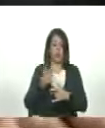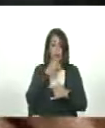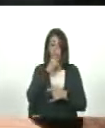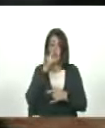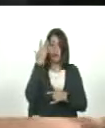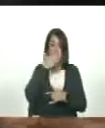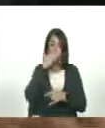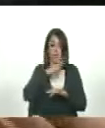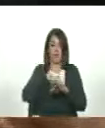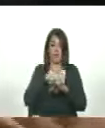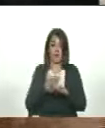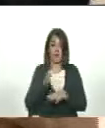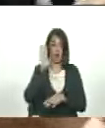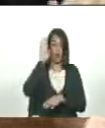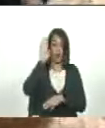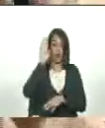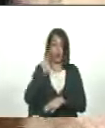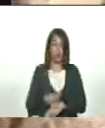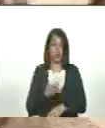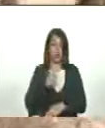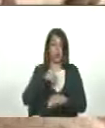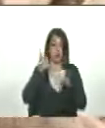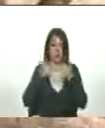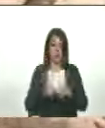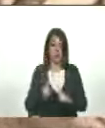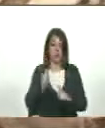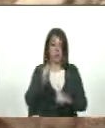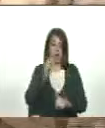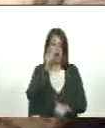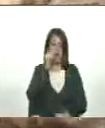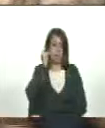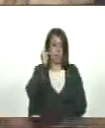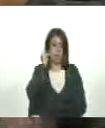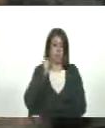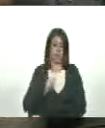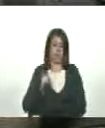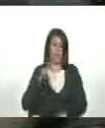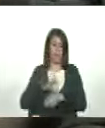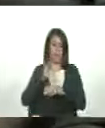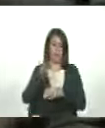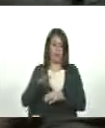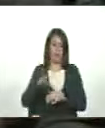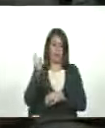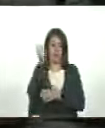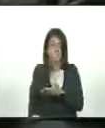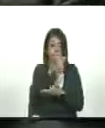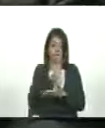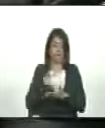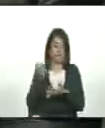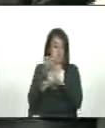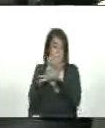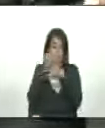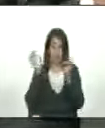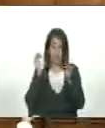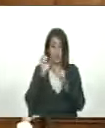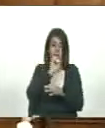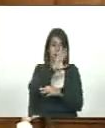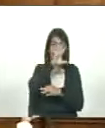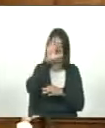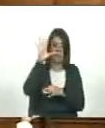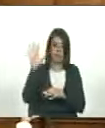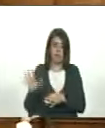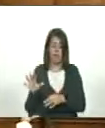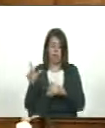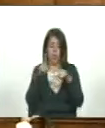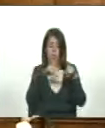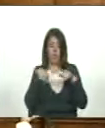alguna, porque lo juramos a nuestros hijos, a nuestras hijas, que le dejaríamos su mapa intacto, su cielo intacto,